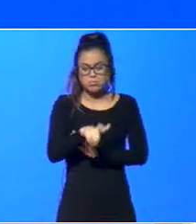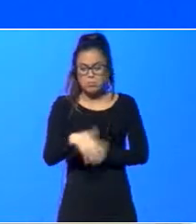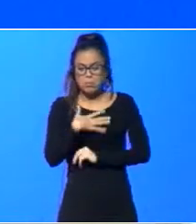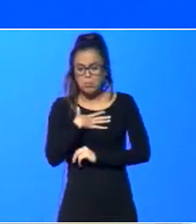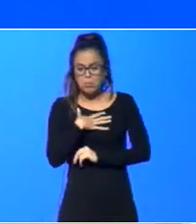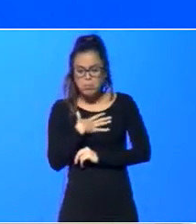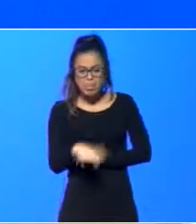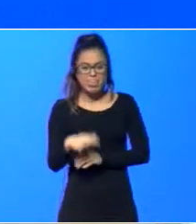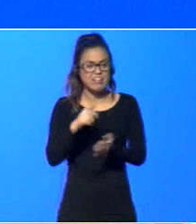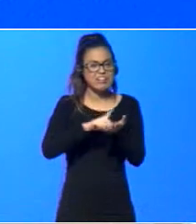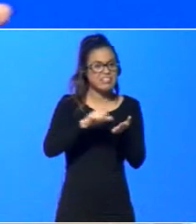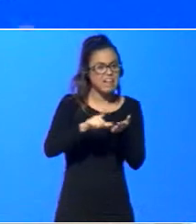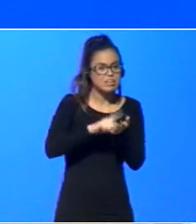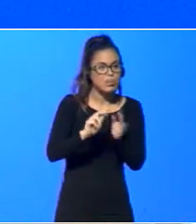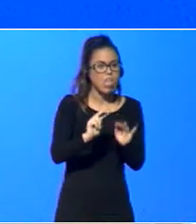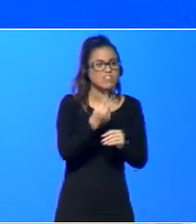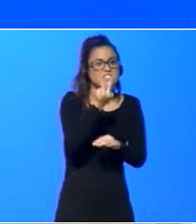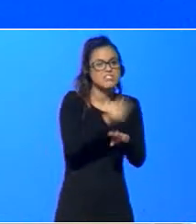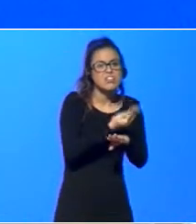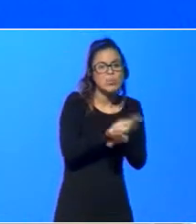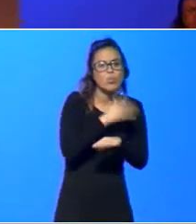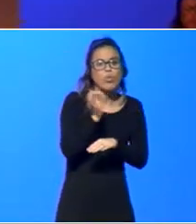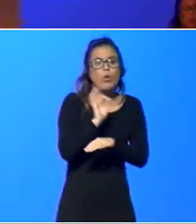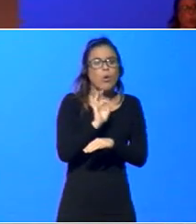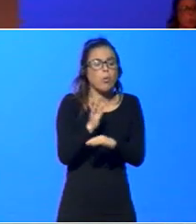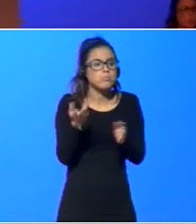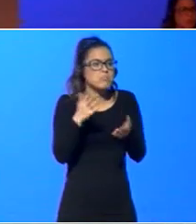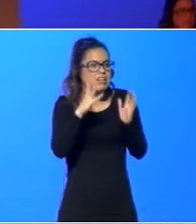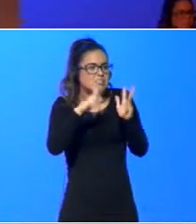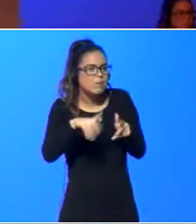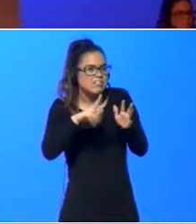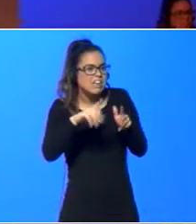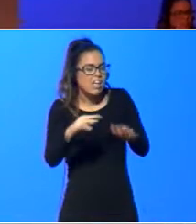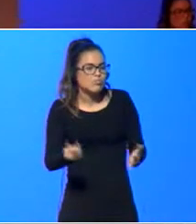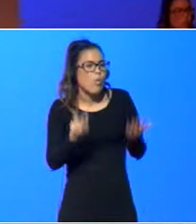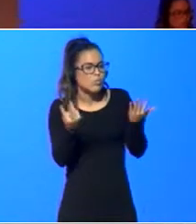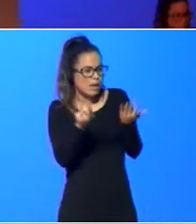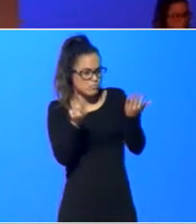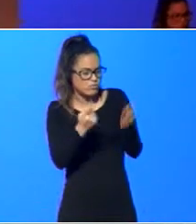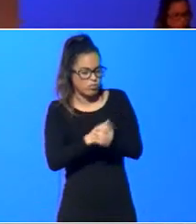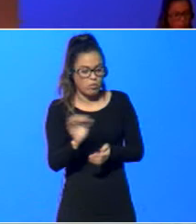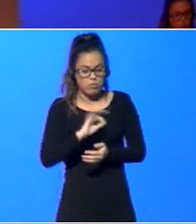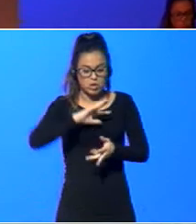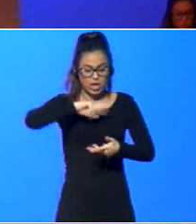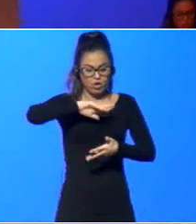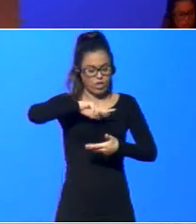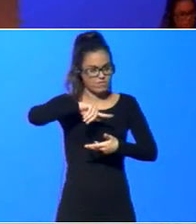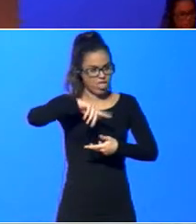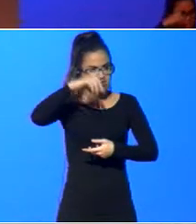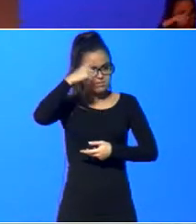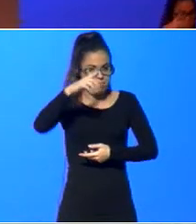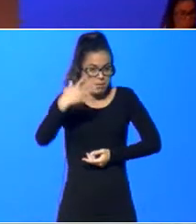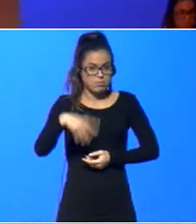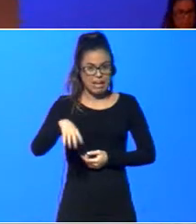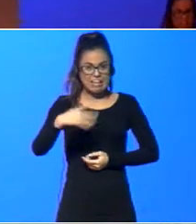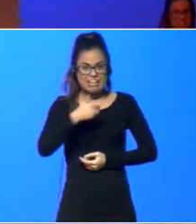segundo y matemáticas de octavo, no pasa nada. Y alguien puede saber mucho de geografía y no saber nada de inglés, pues no